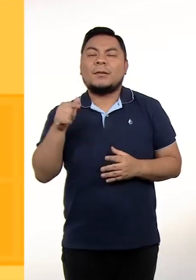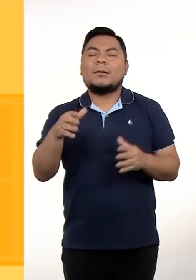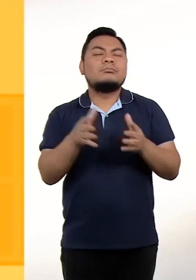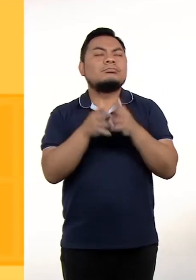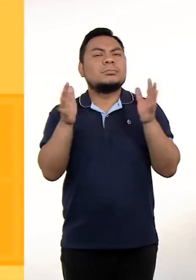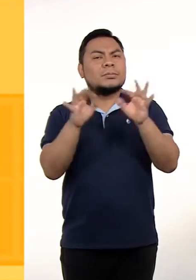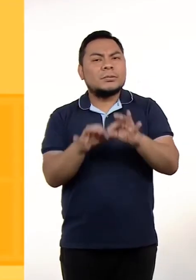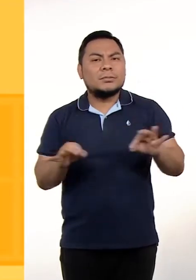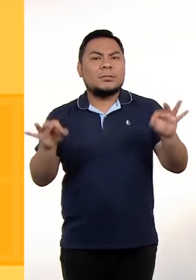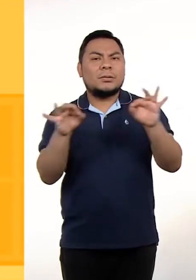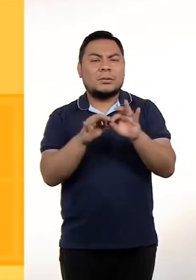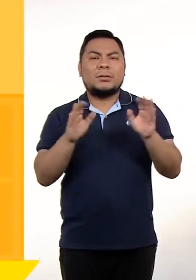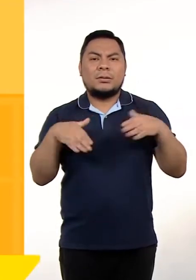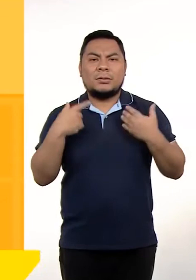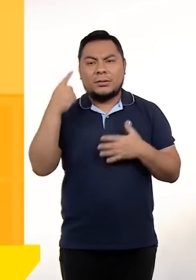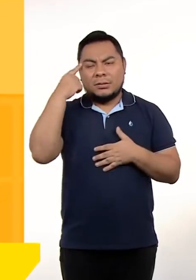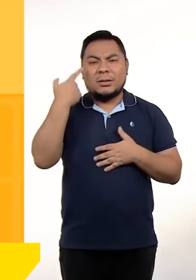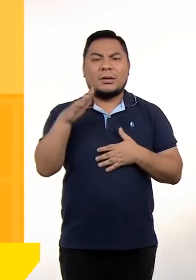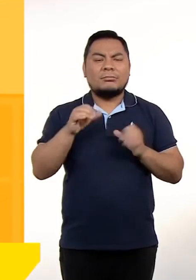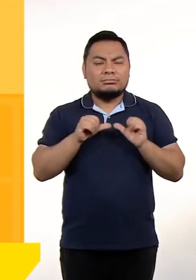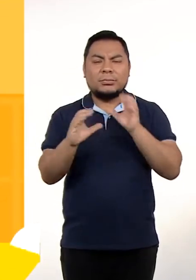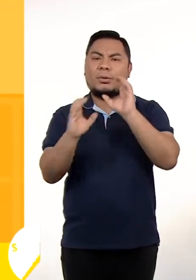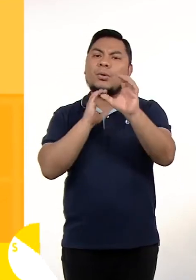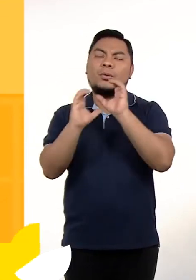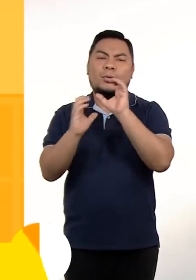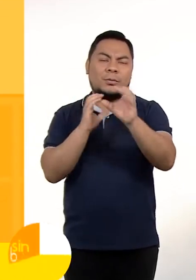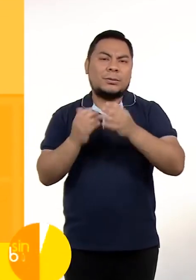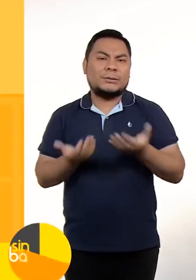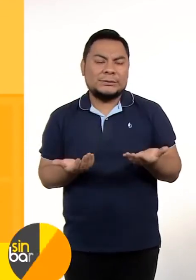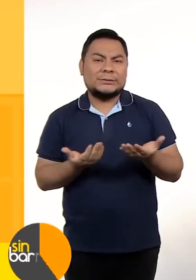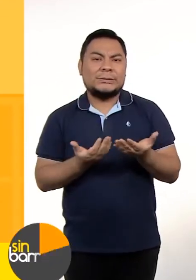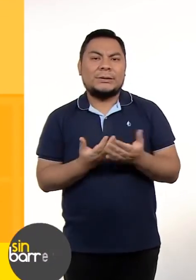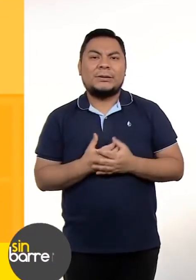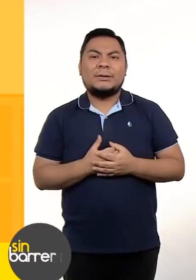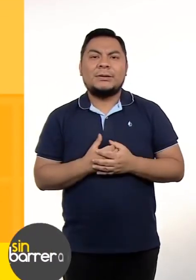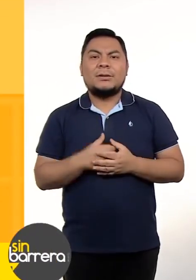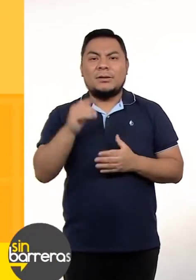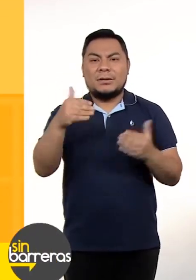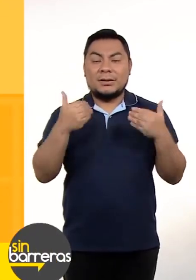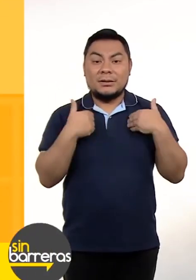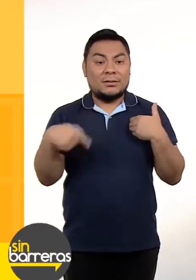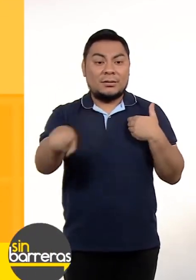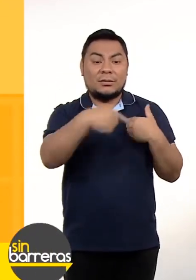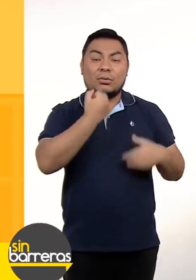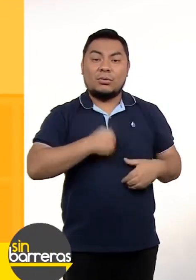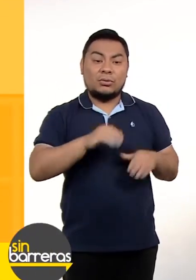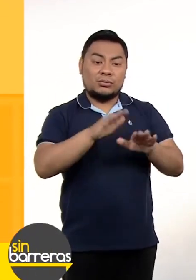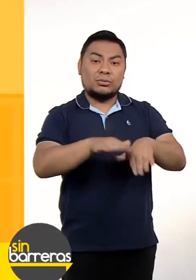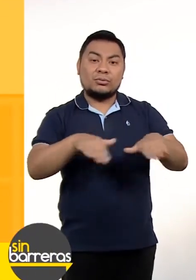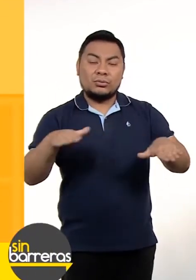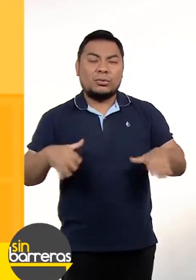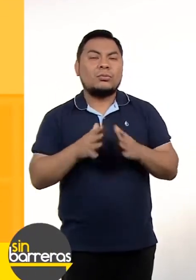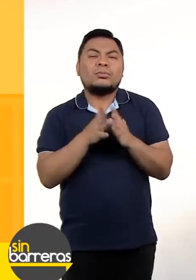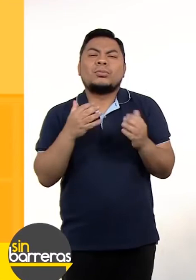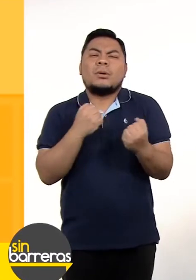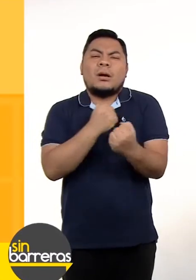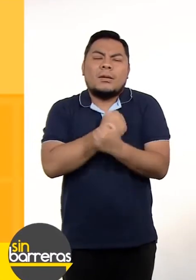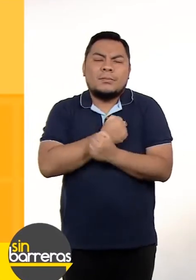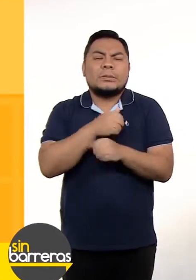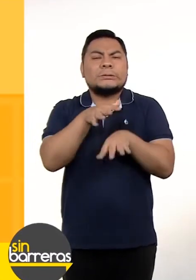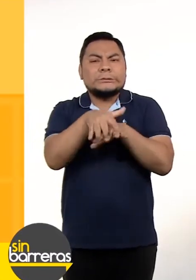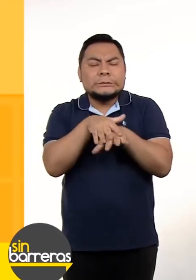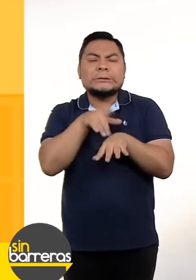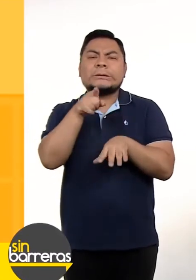Es sumamente importante el diálogo, la conversación, que tengamos con nuestros niños, con